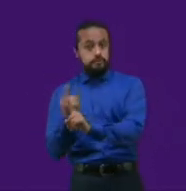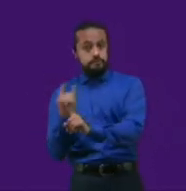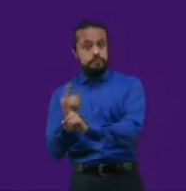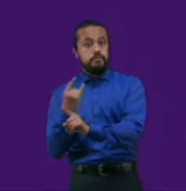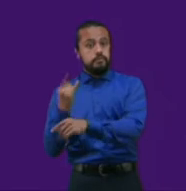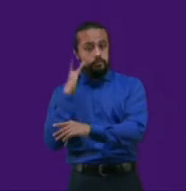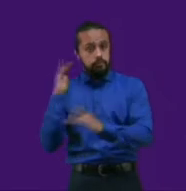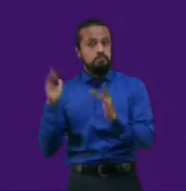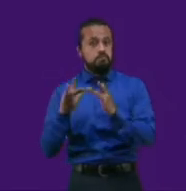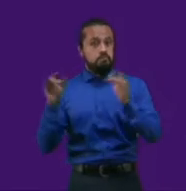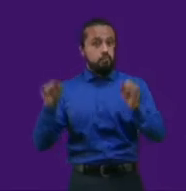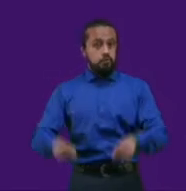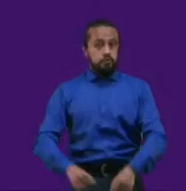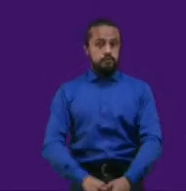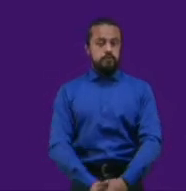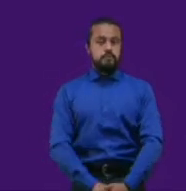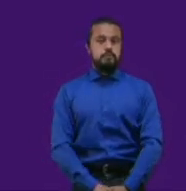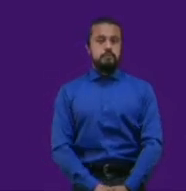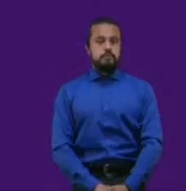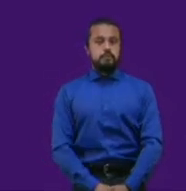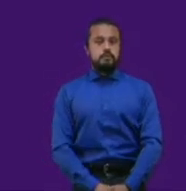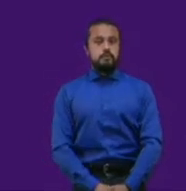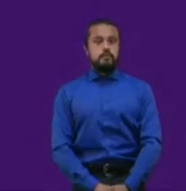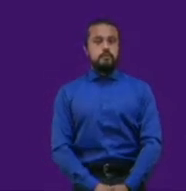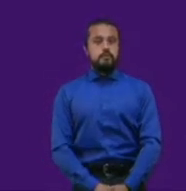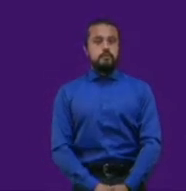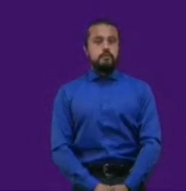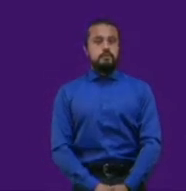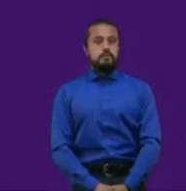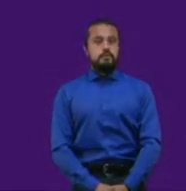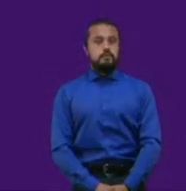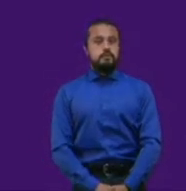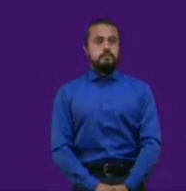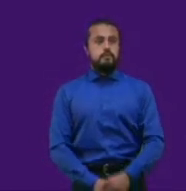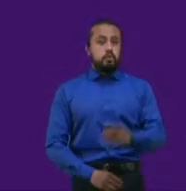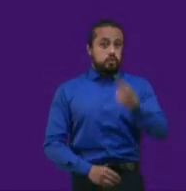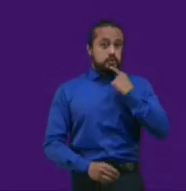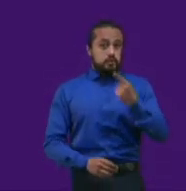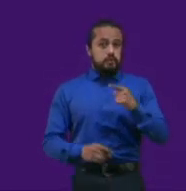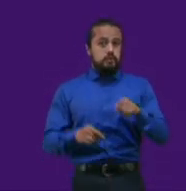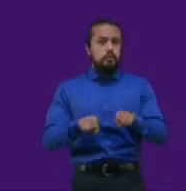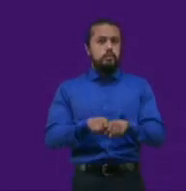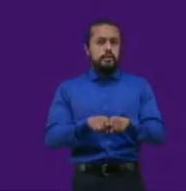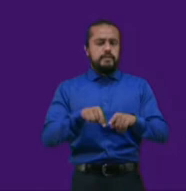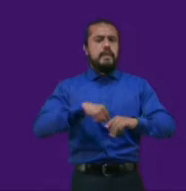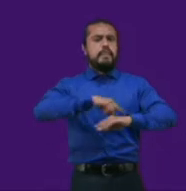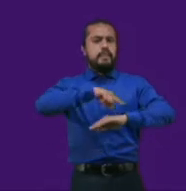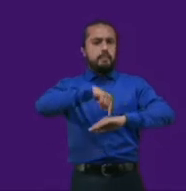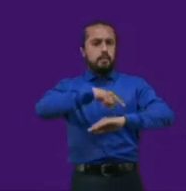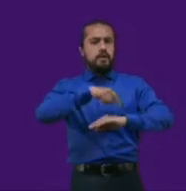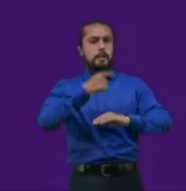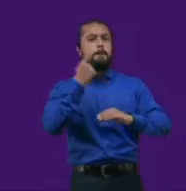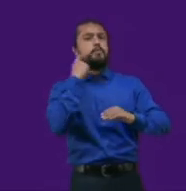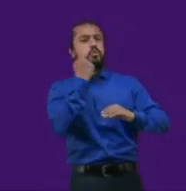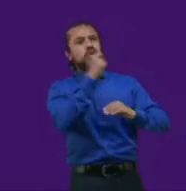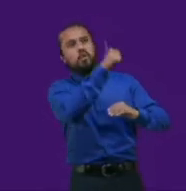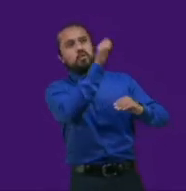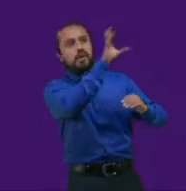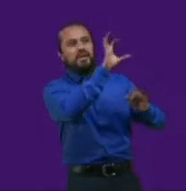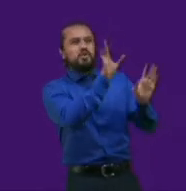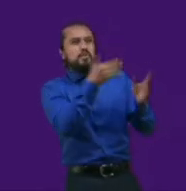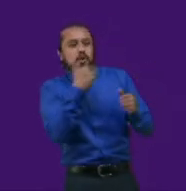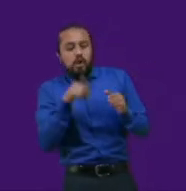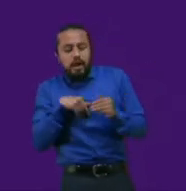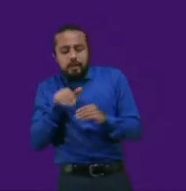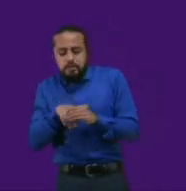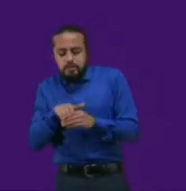agregado. Entonces, Camila, ¿tú crees que tu desacierto fue, te demoraste, llamémoslo así, en ir a buscar capital externo para acelerar